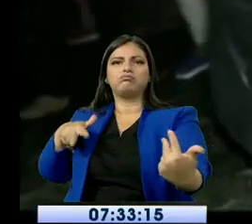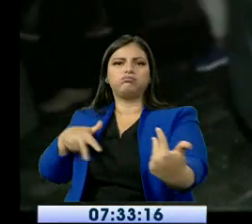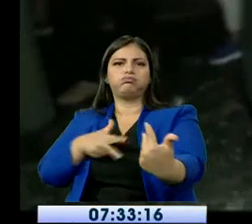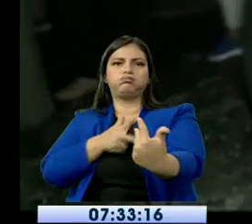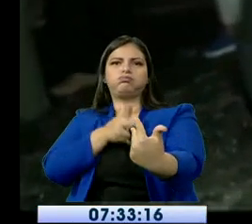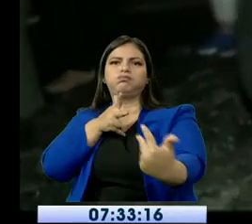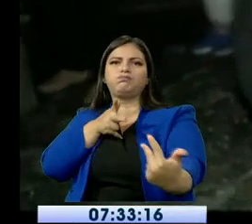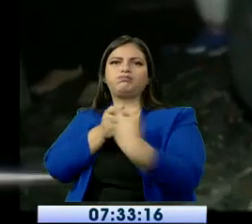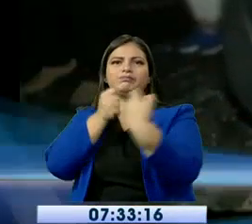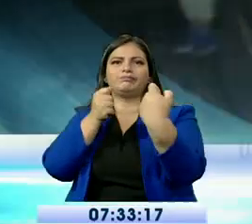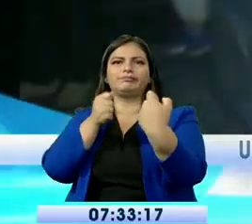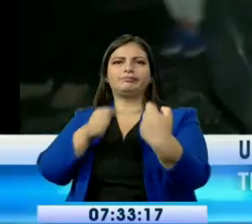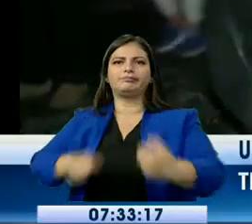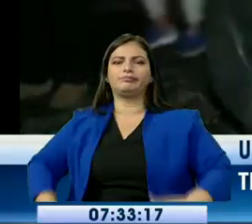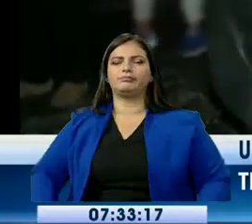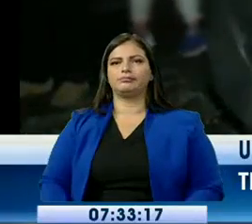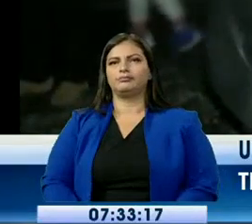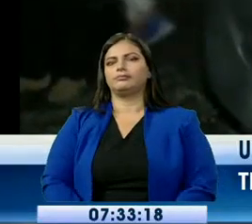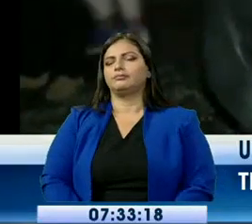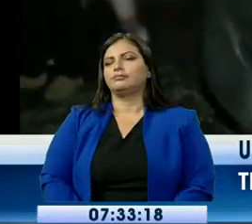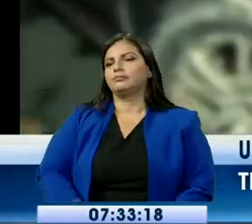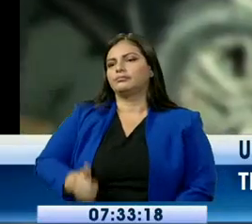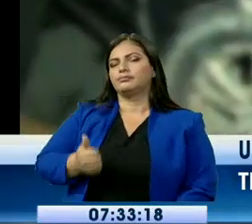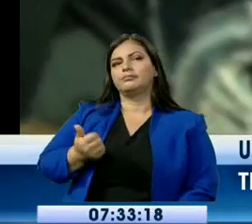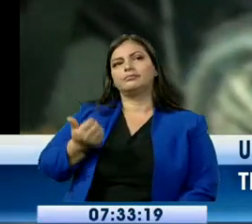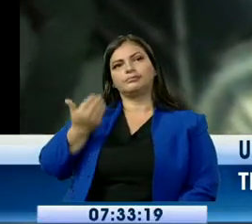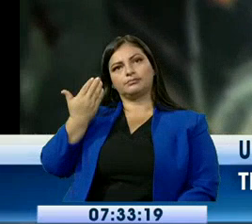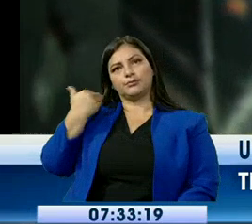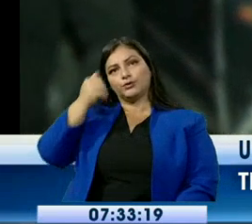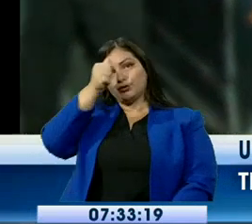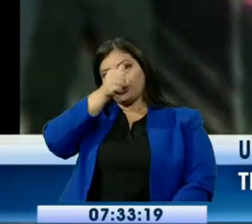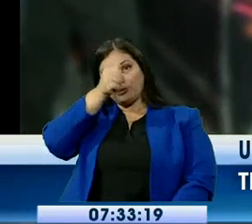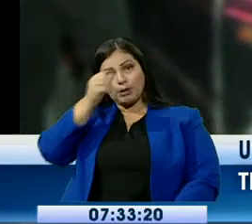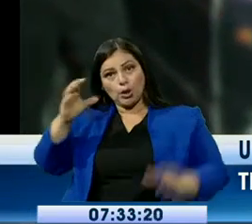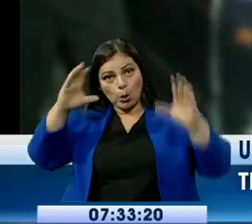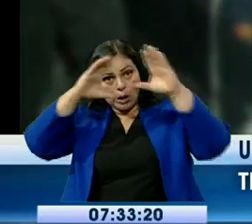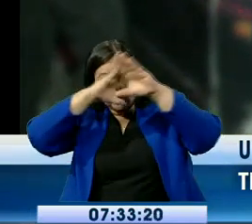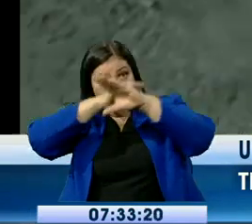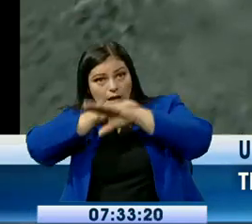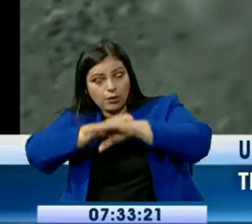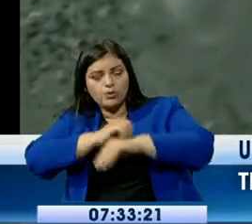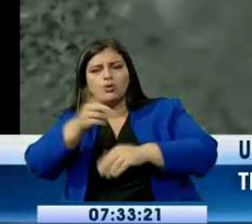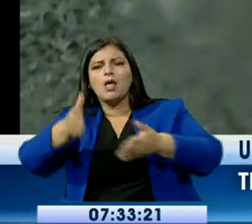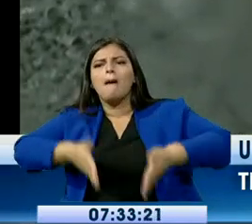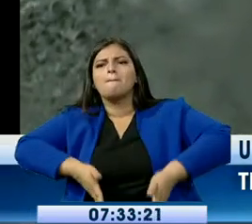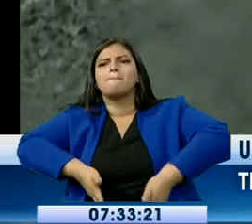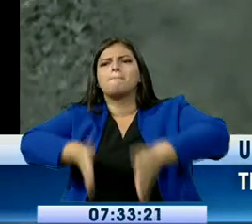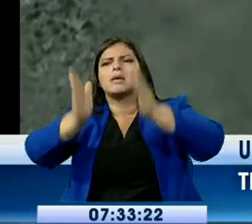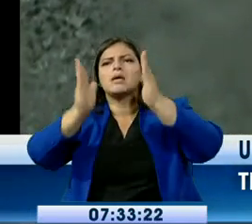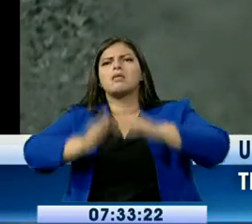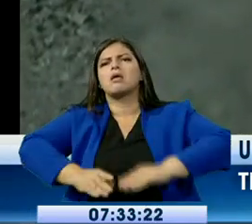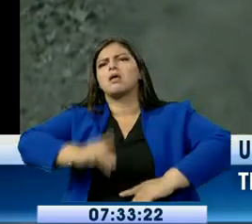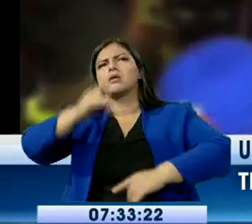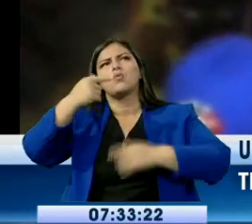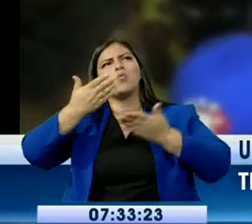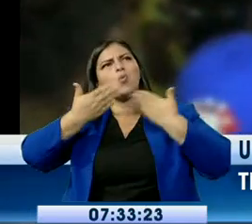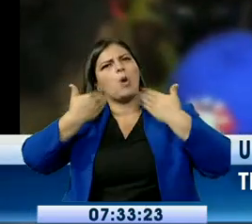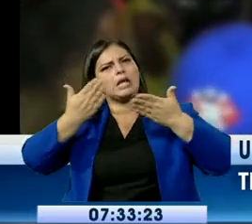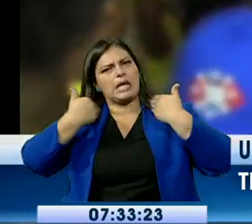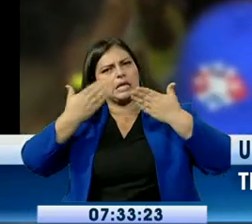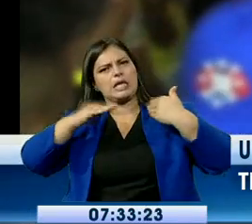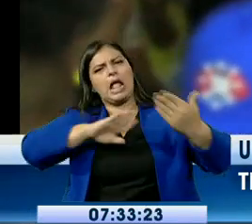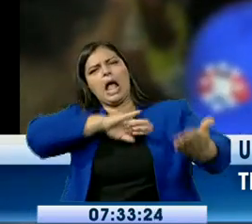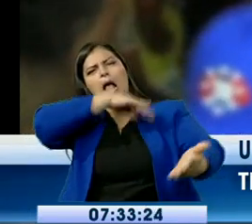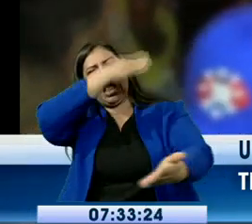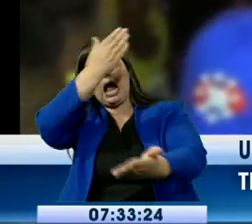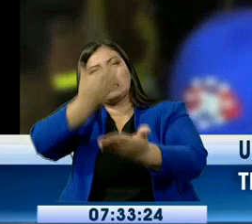La noche del domingo, en la vía Salinas, Guayaquil, un fatal accidente cobró la vida de Daniel Asensio, de 41 años, quien viajaba solo